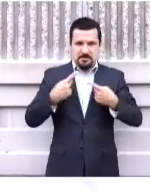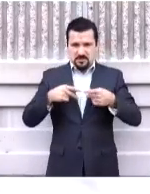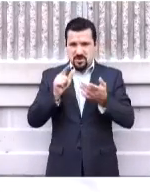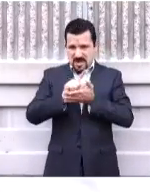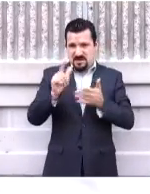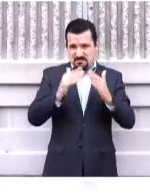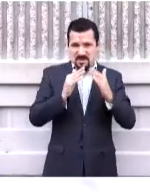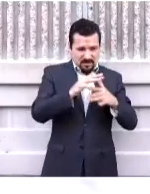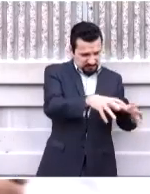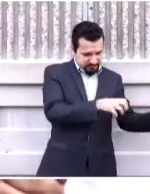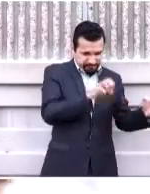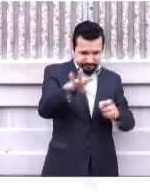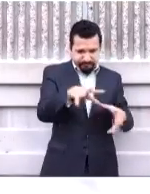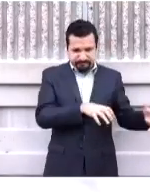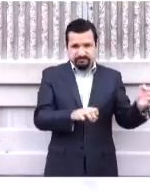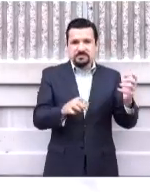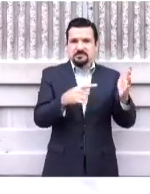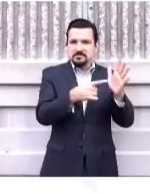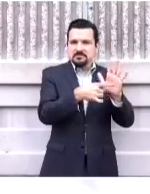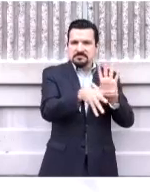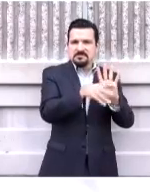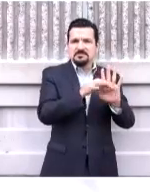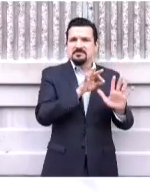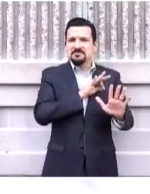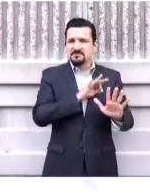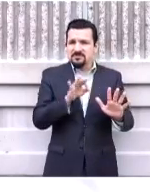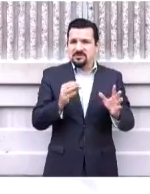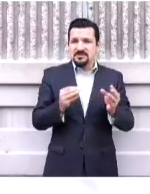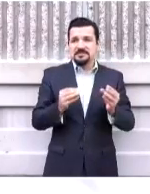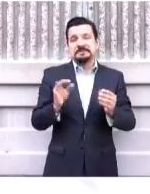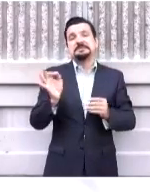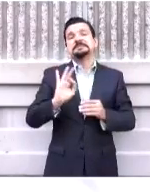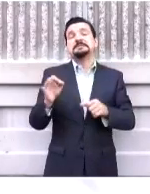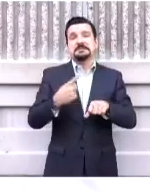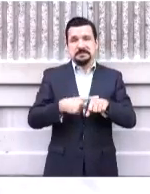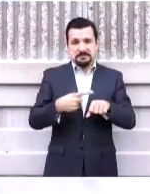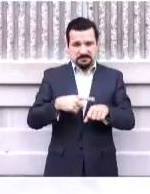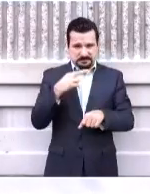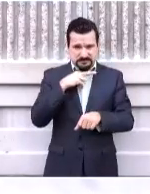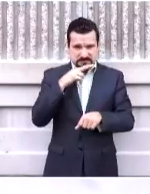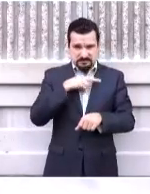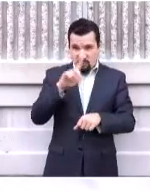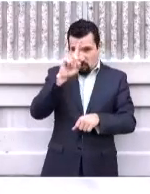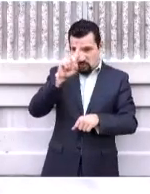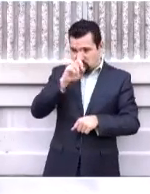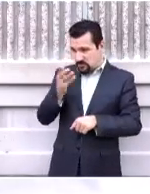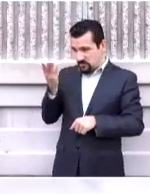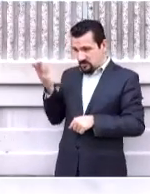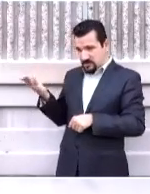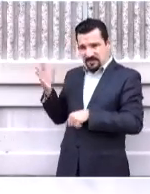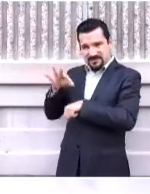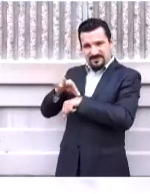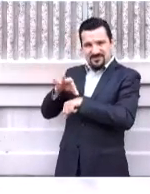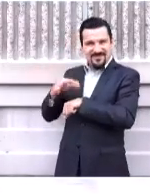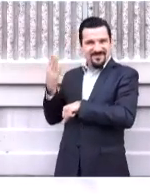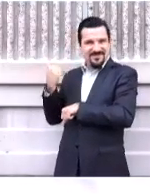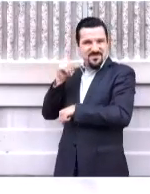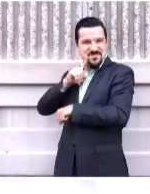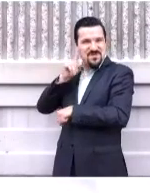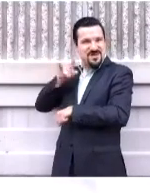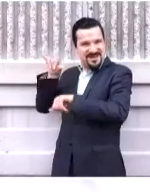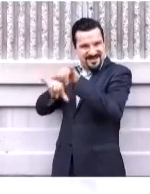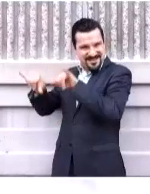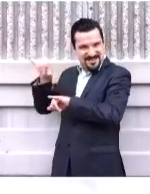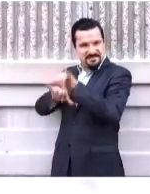utilicemos. Entonces, la recomendación, siguiendo lo que nos ha comentado la química, es que es un proceso. Ya